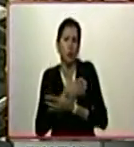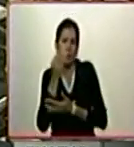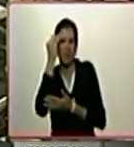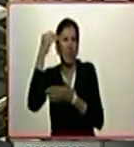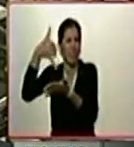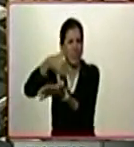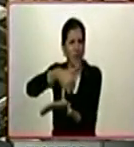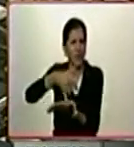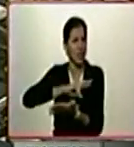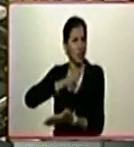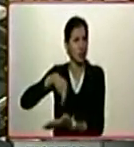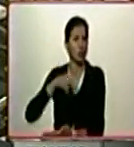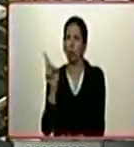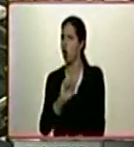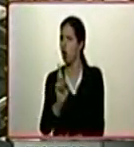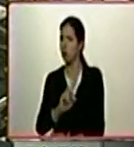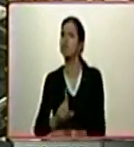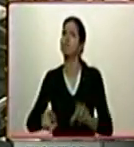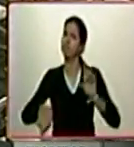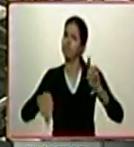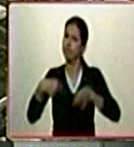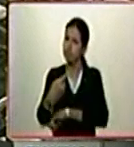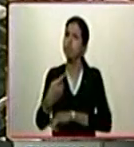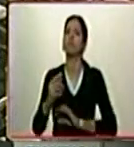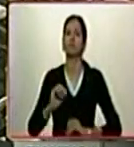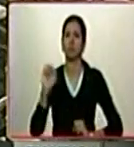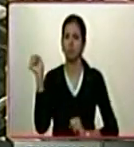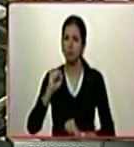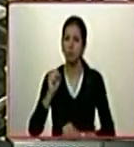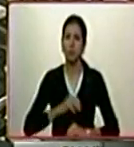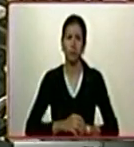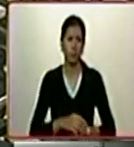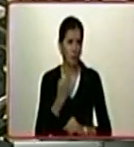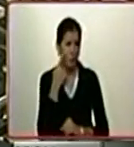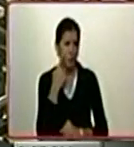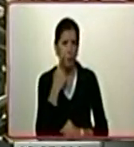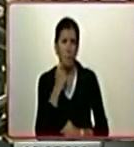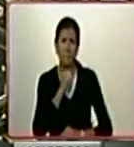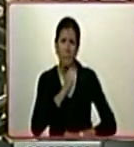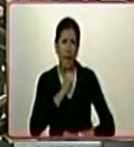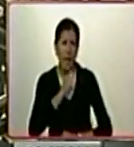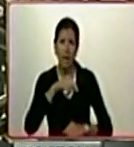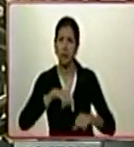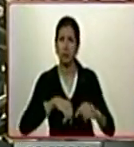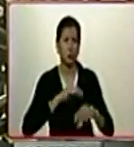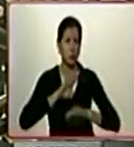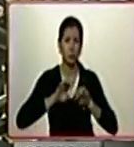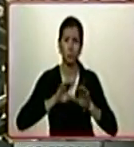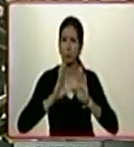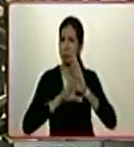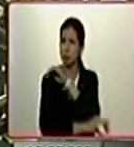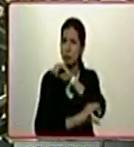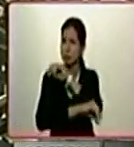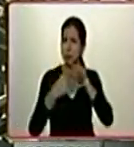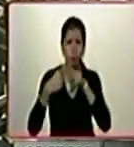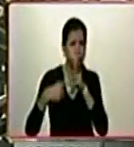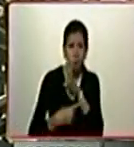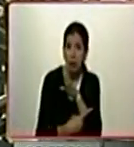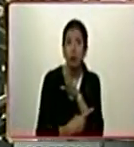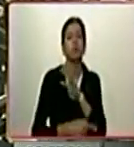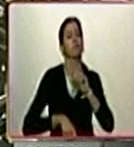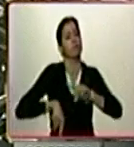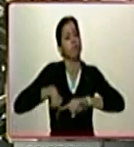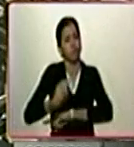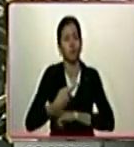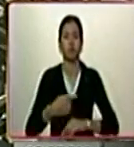debilidad. Atacaremos, enfrentaremos sin complacencia, sin debilidad a quienes pretendan venir con